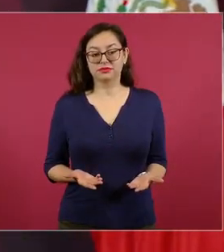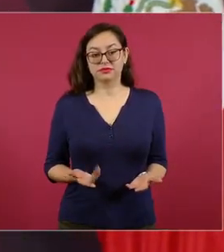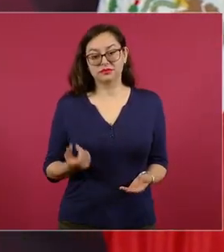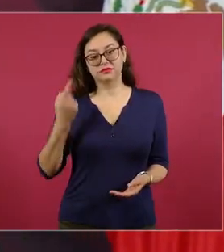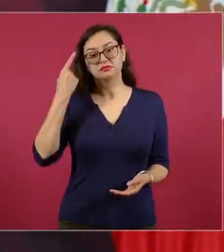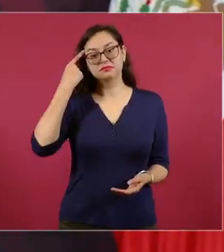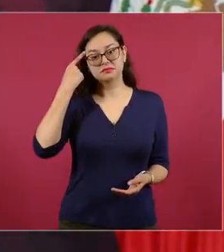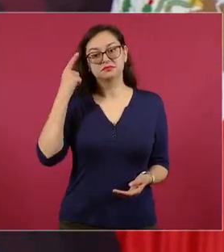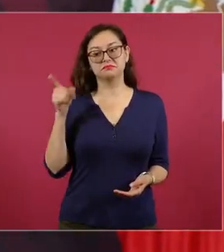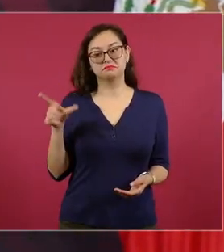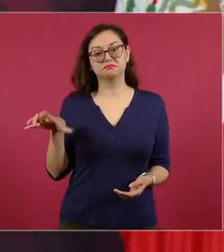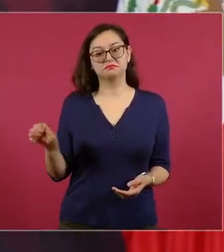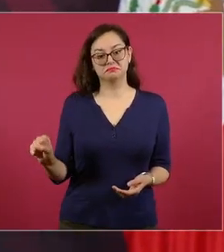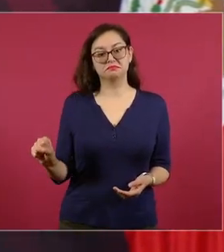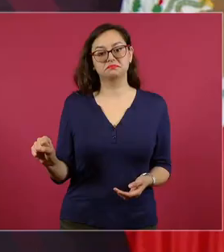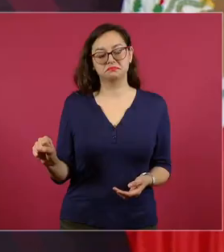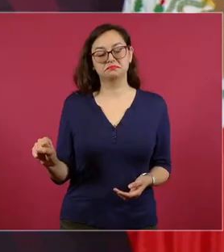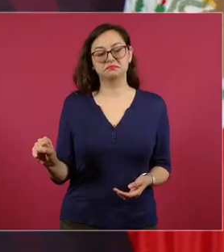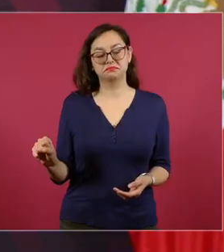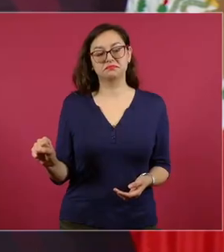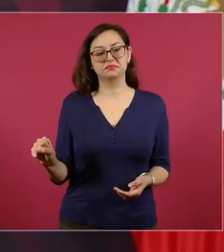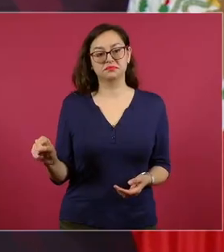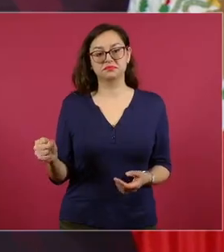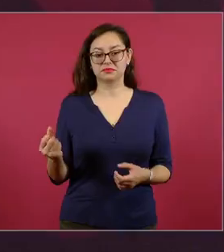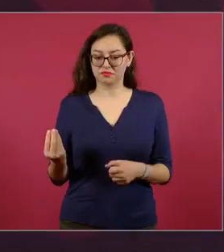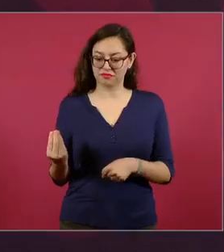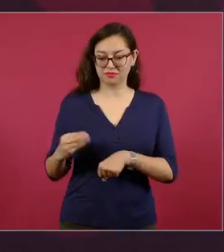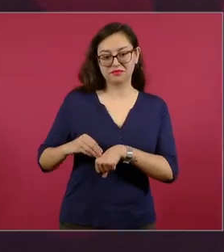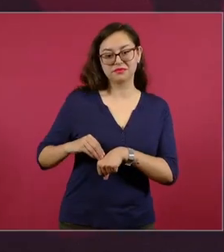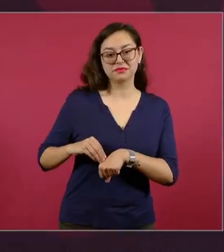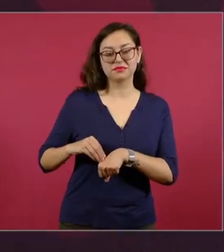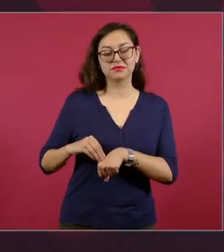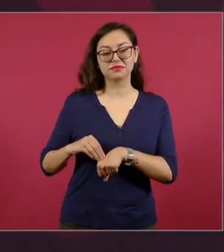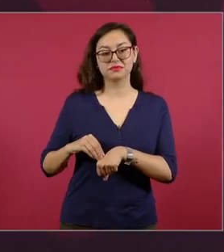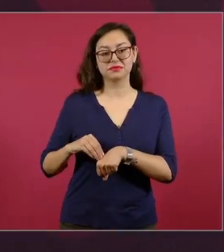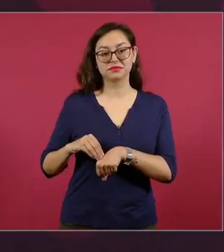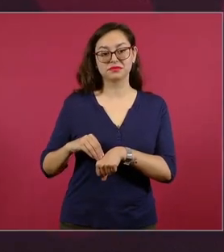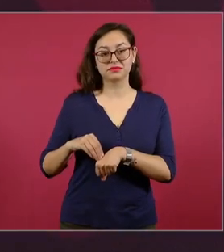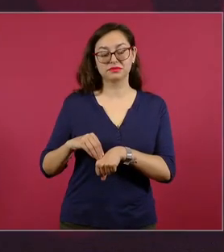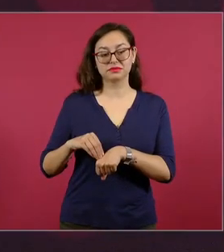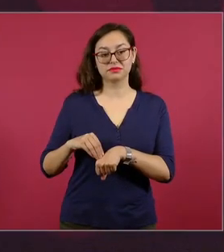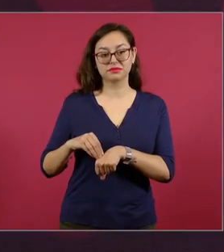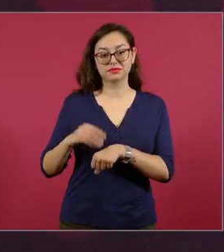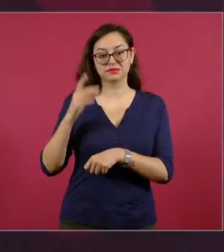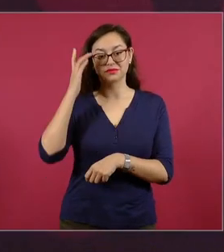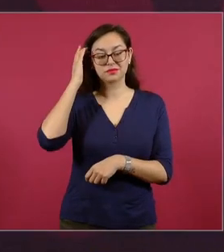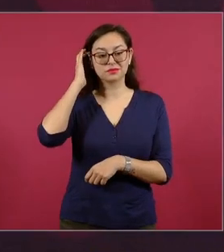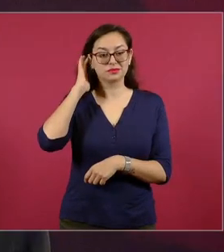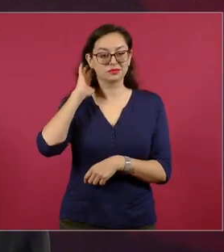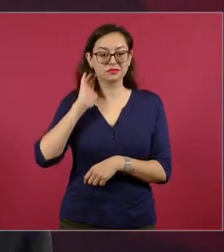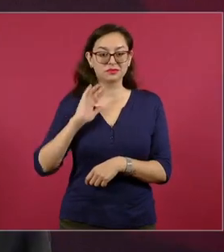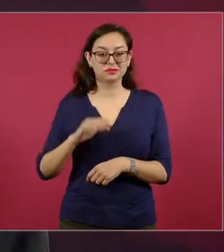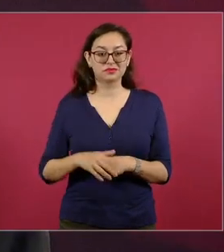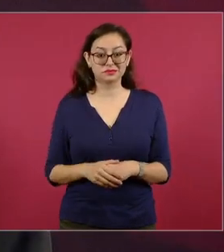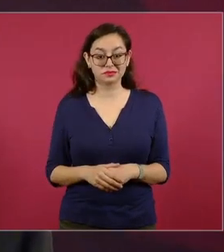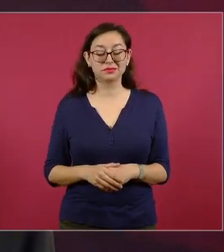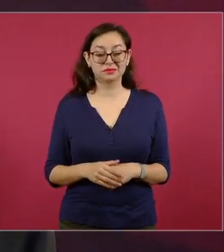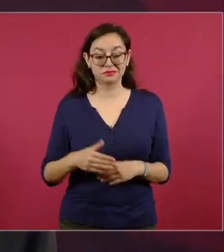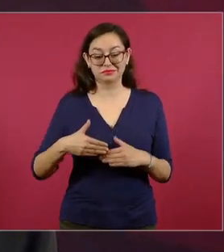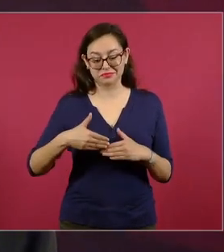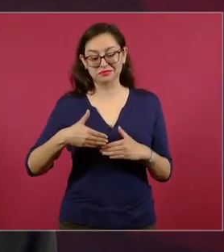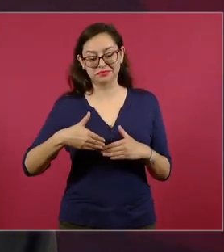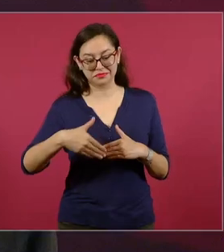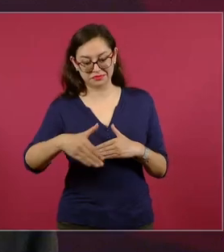lo de San Benito y le agrego, sí, ahora más tiempo para pensar.